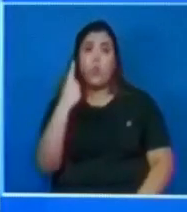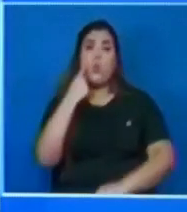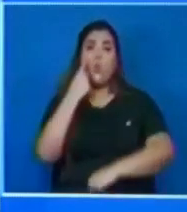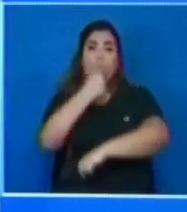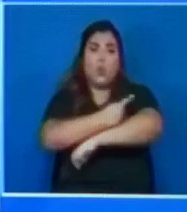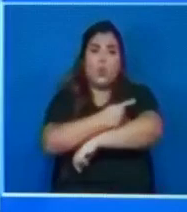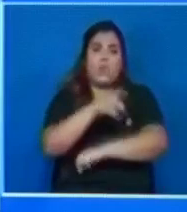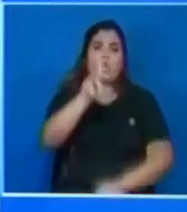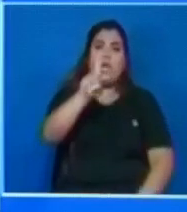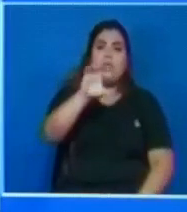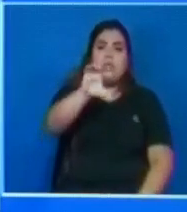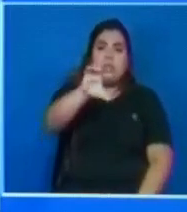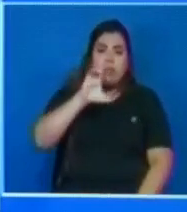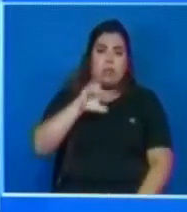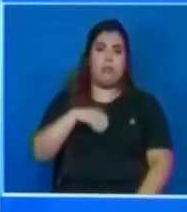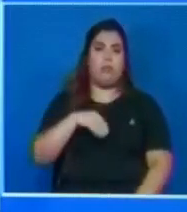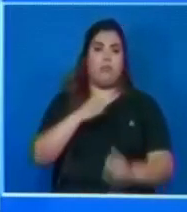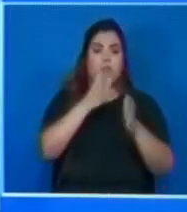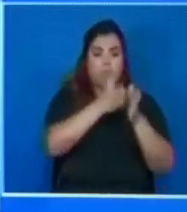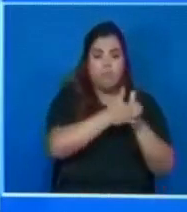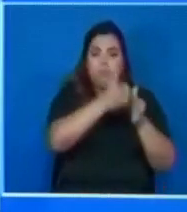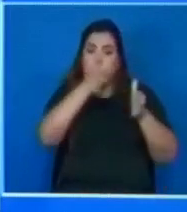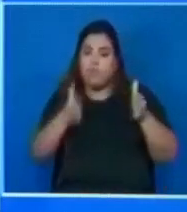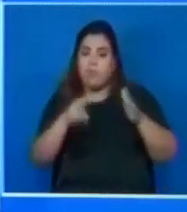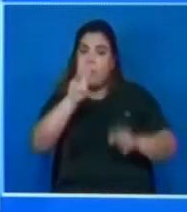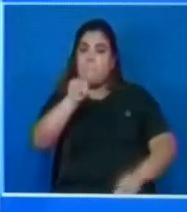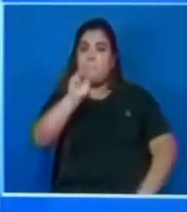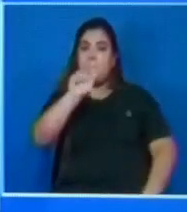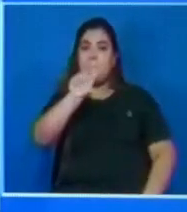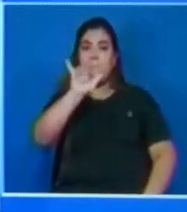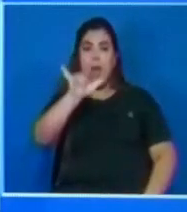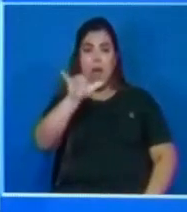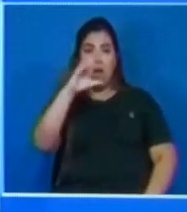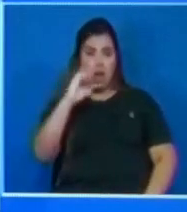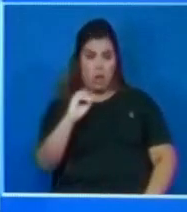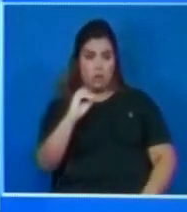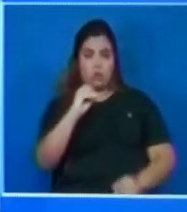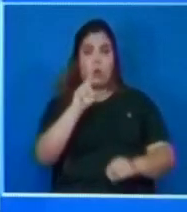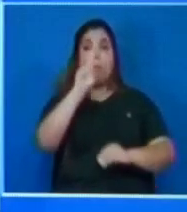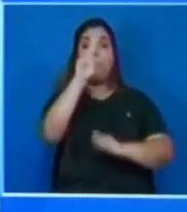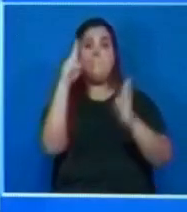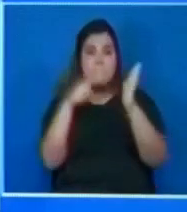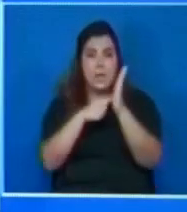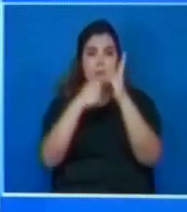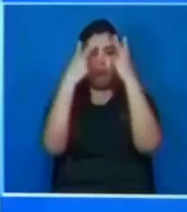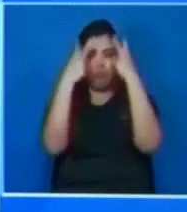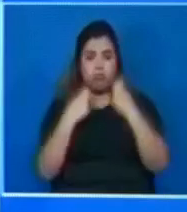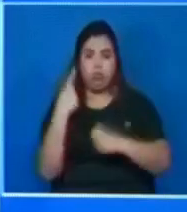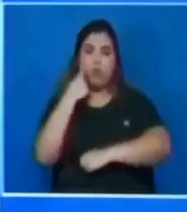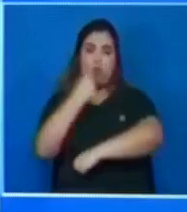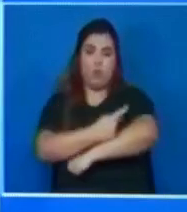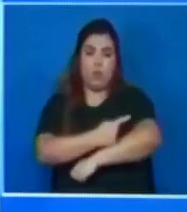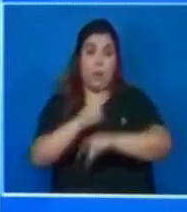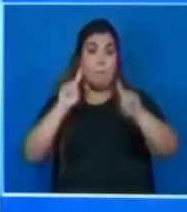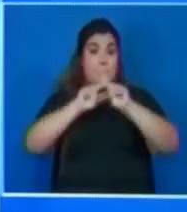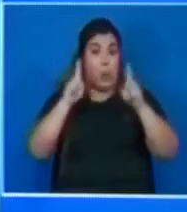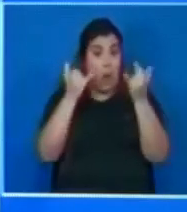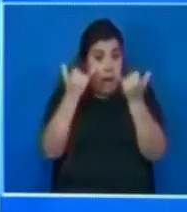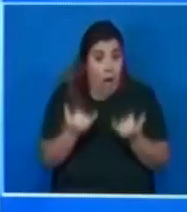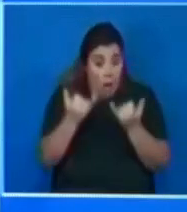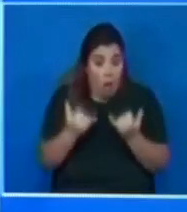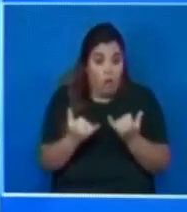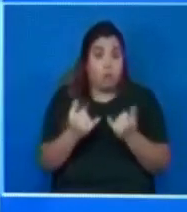se incrementaron a 1,000 pruebas por día y ahora estamos teniendo un promedio de cerca de